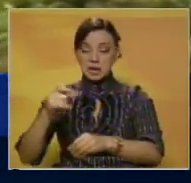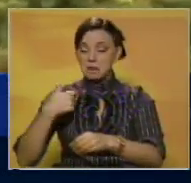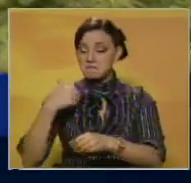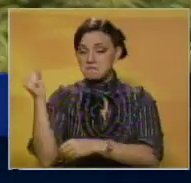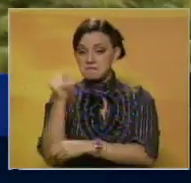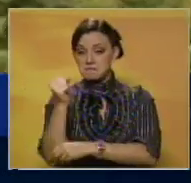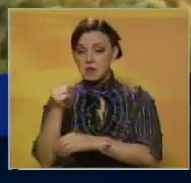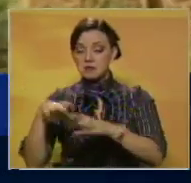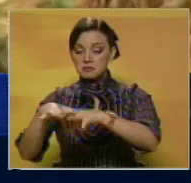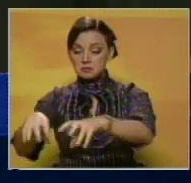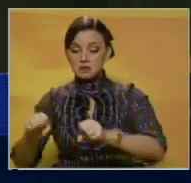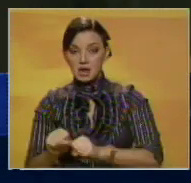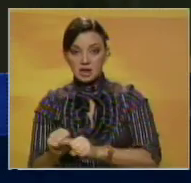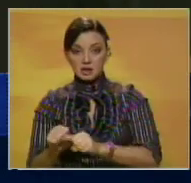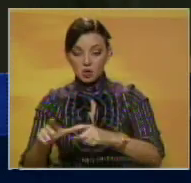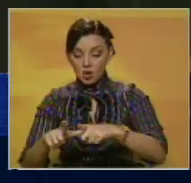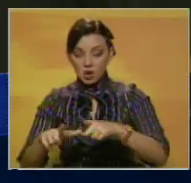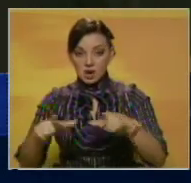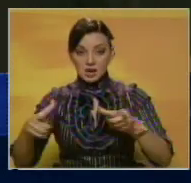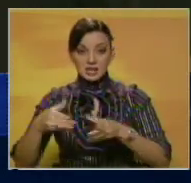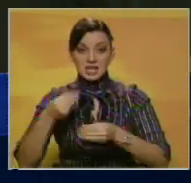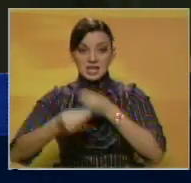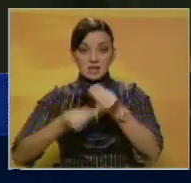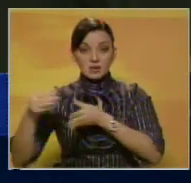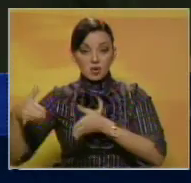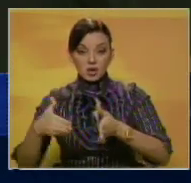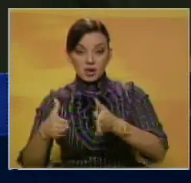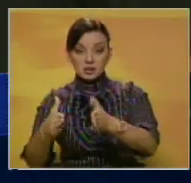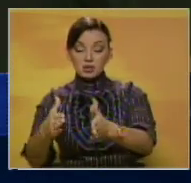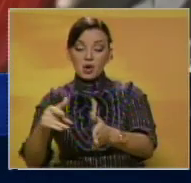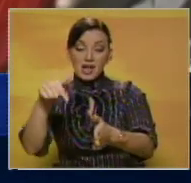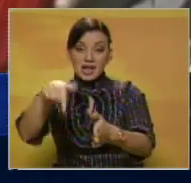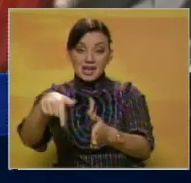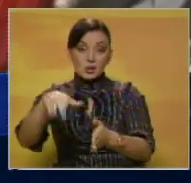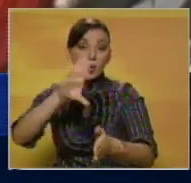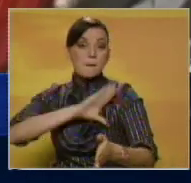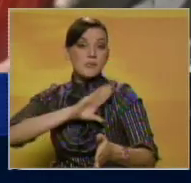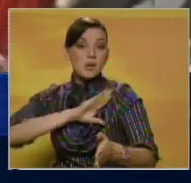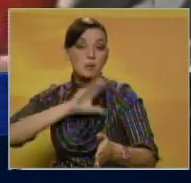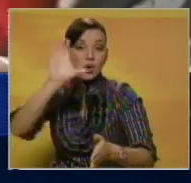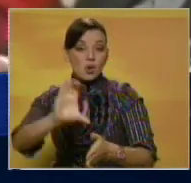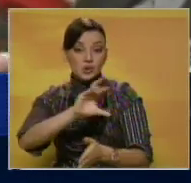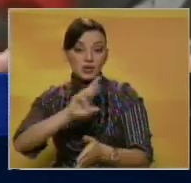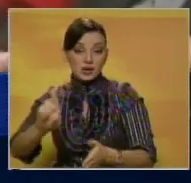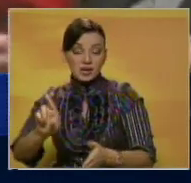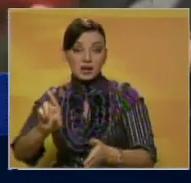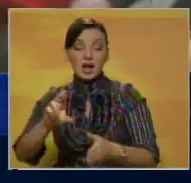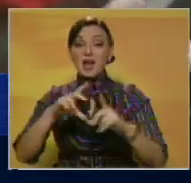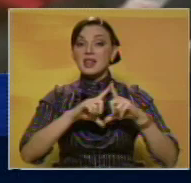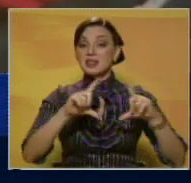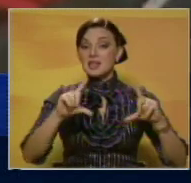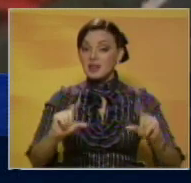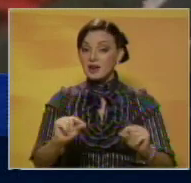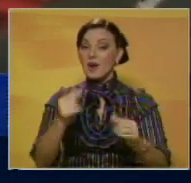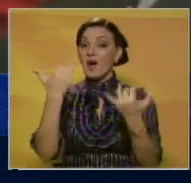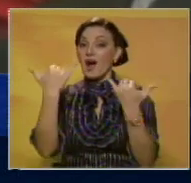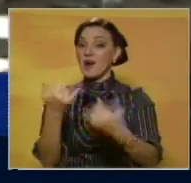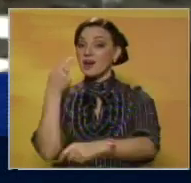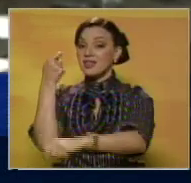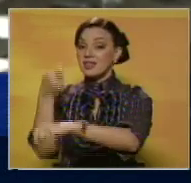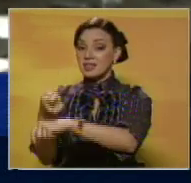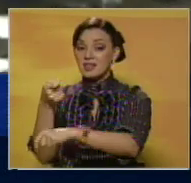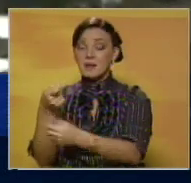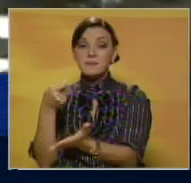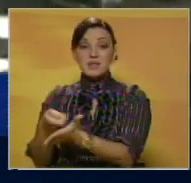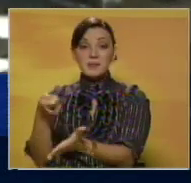El jurado también determinó que la soberanía sobre esa isla le pertenece a Costa Rica. Ante este fallo, Nicaragua deberá indemnizar a su